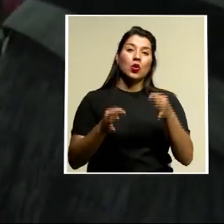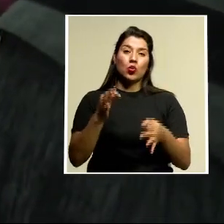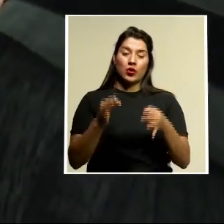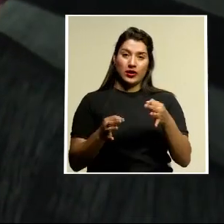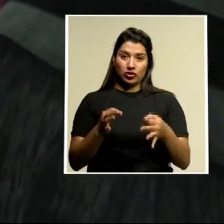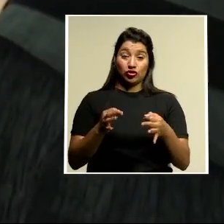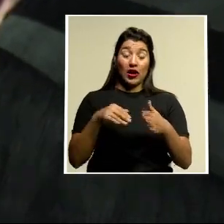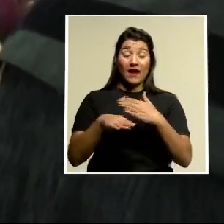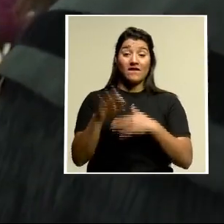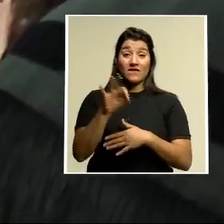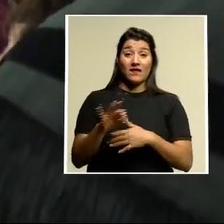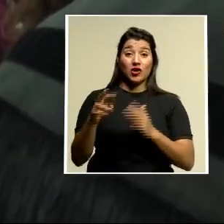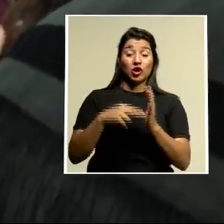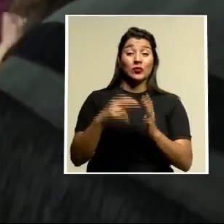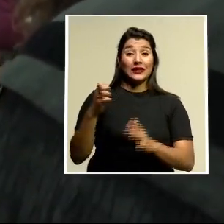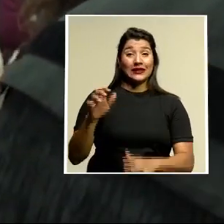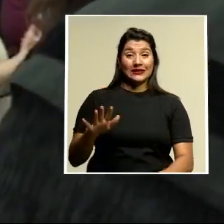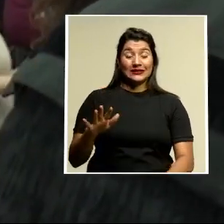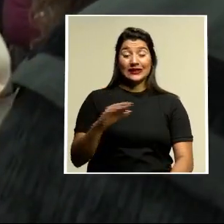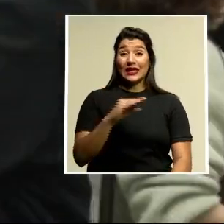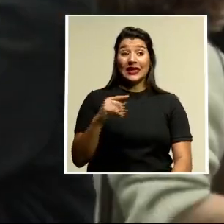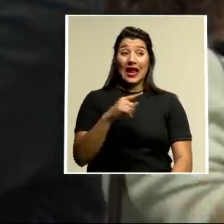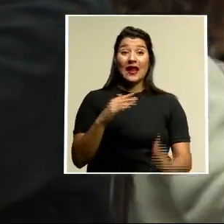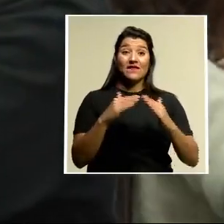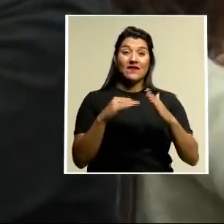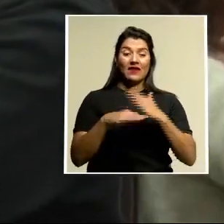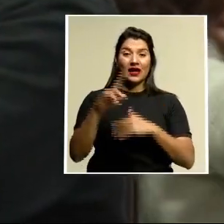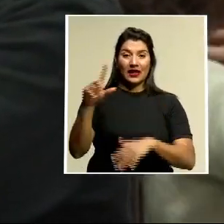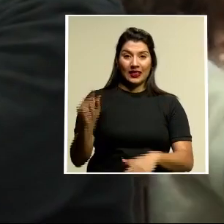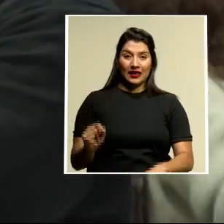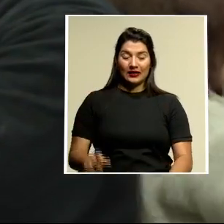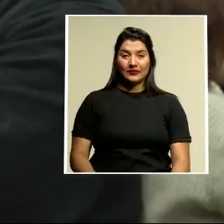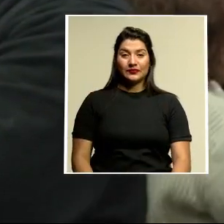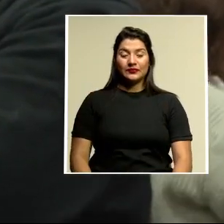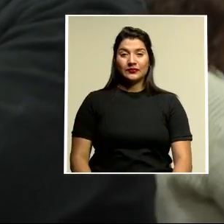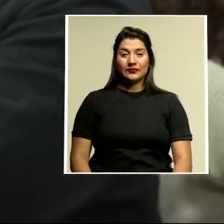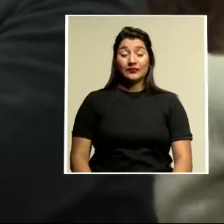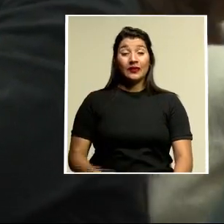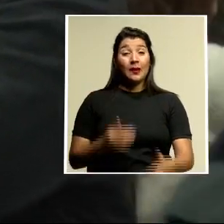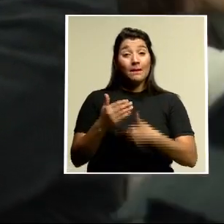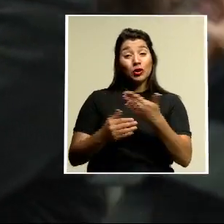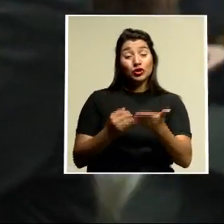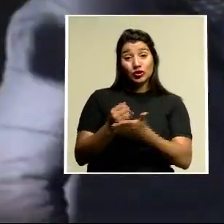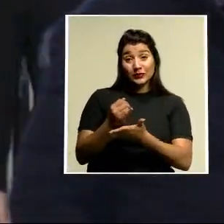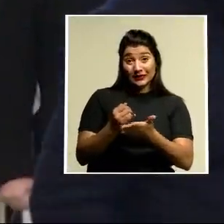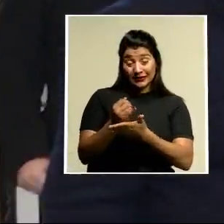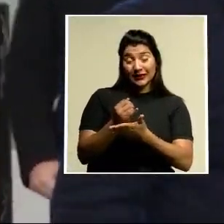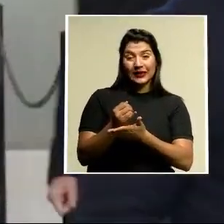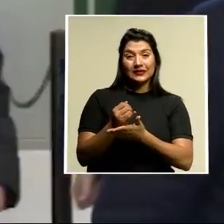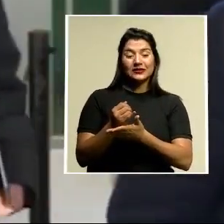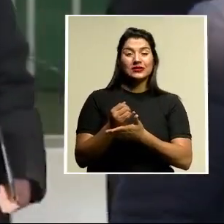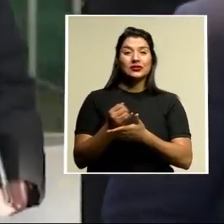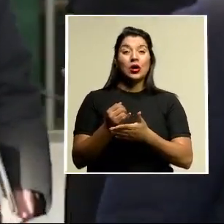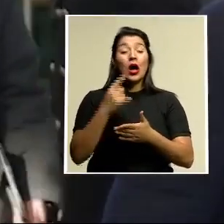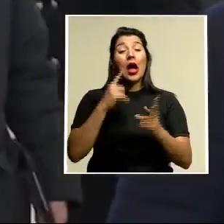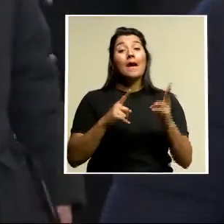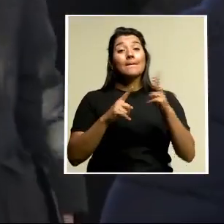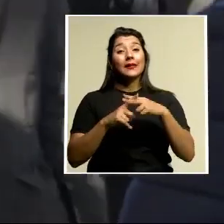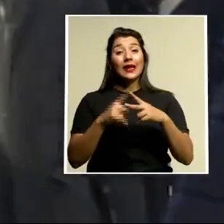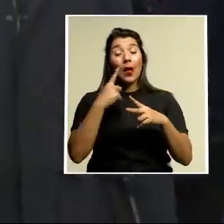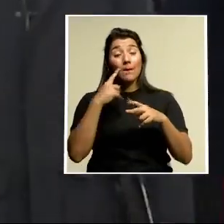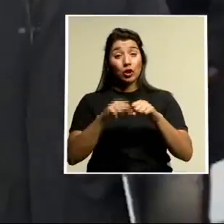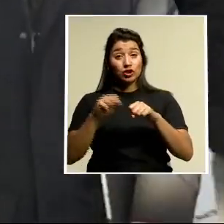Fueron condenados por la desaparición y muerte de una veintena de opositores de origen italiano en el marco del Plan Cóndor, ejecutado